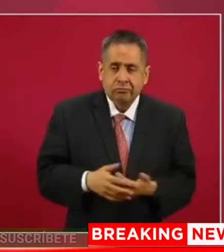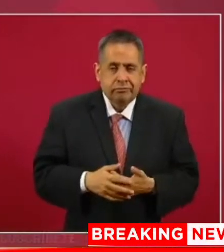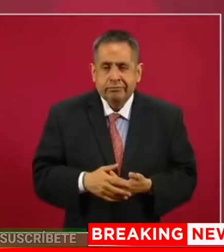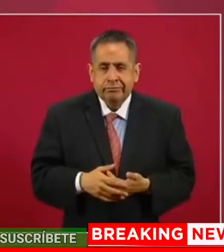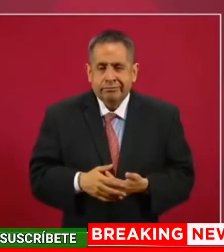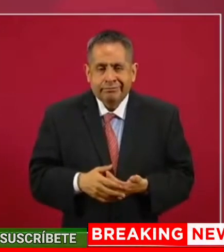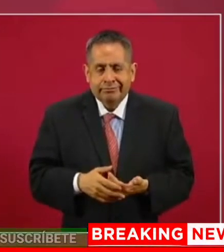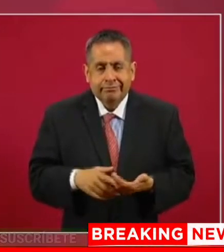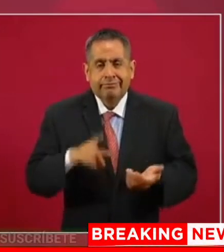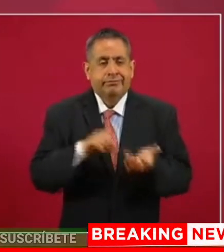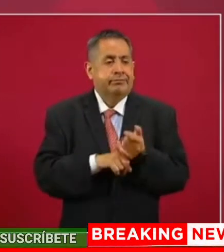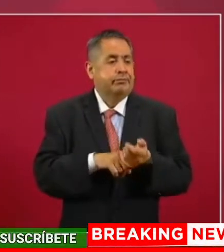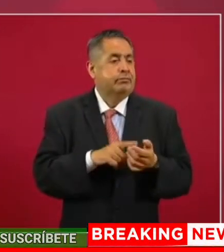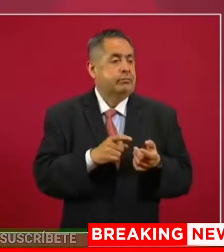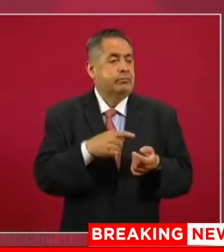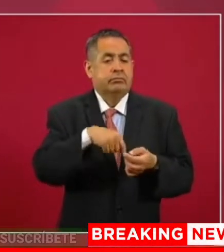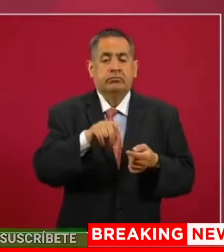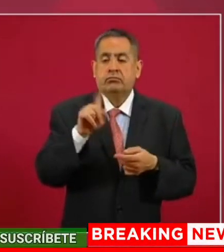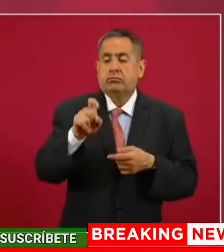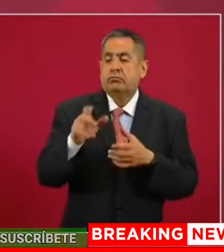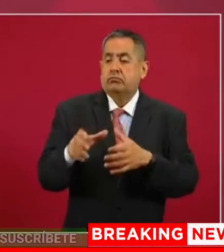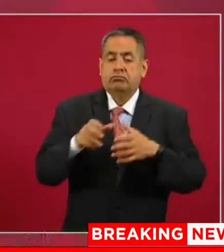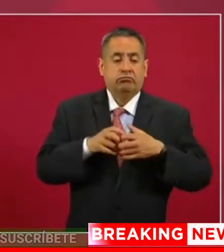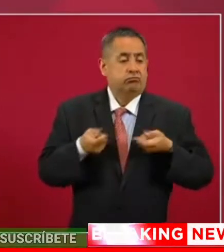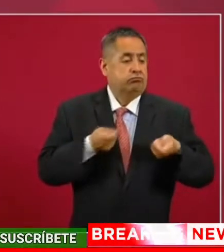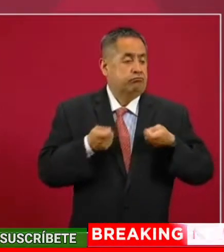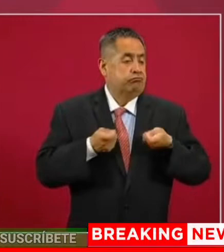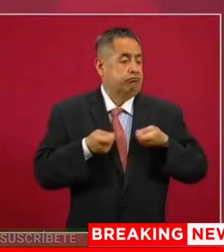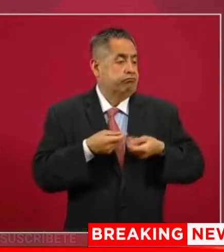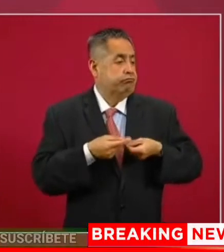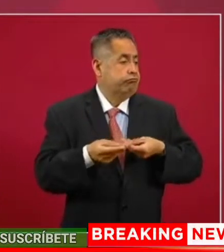agua son una minoría.